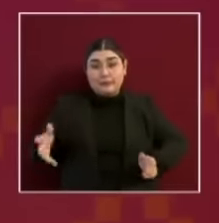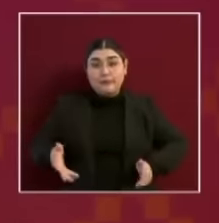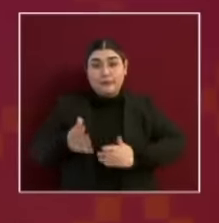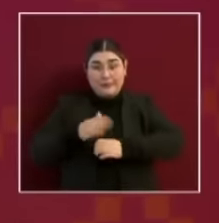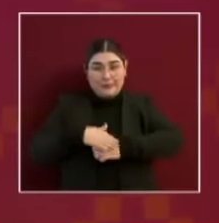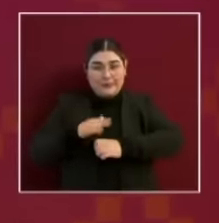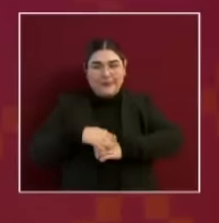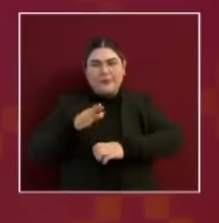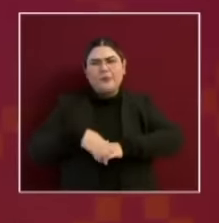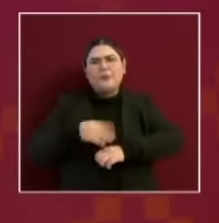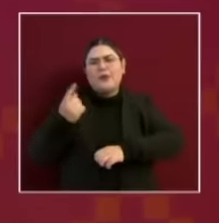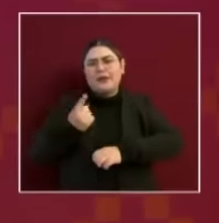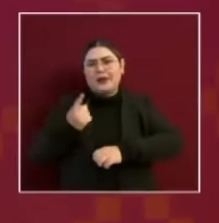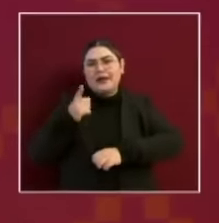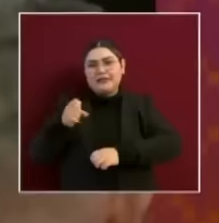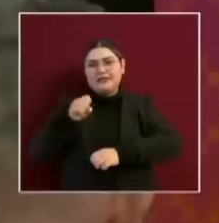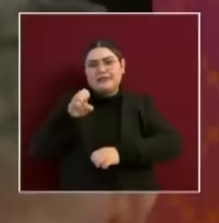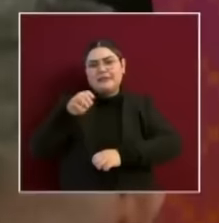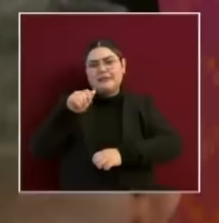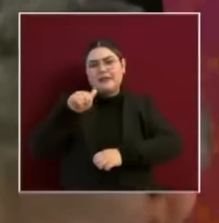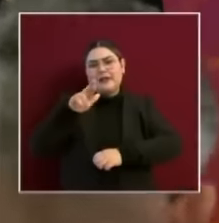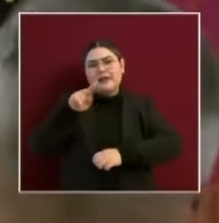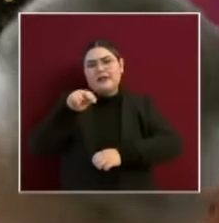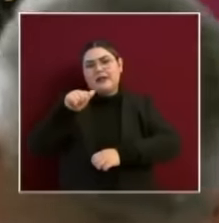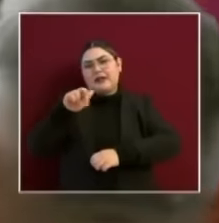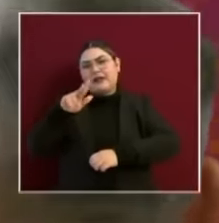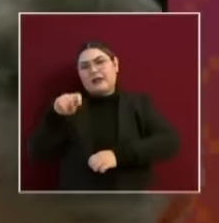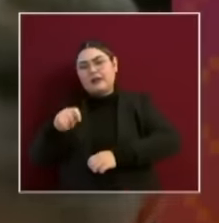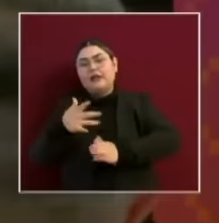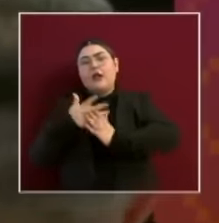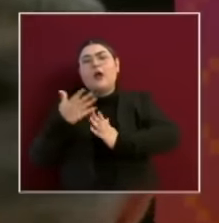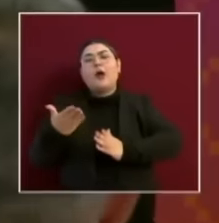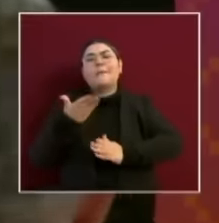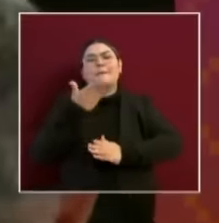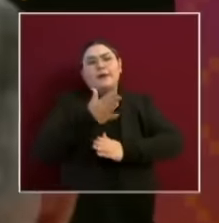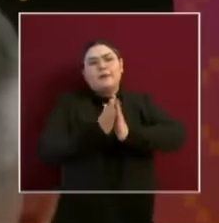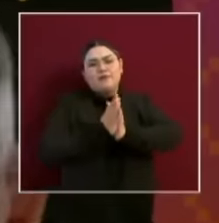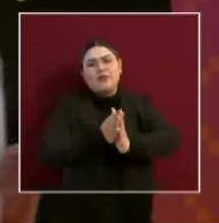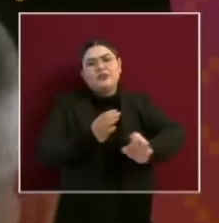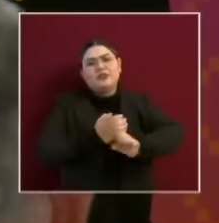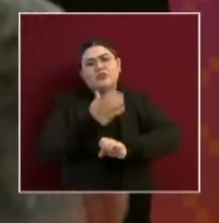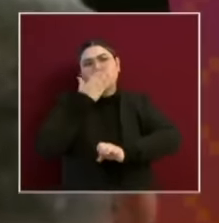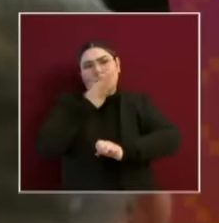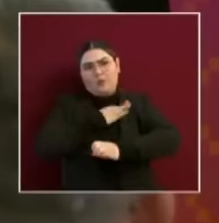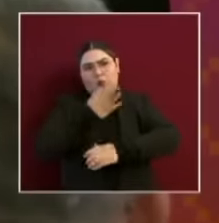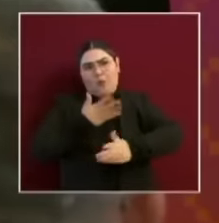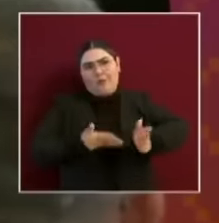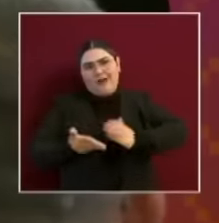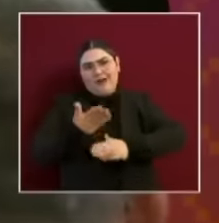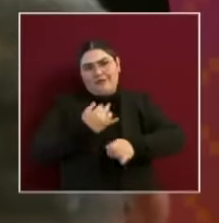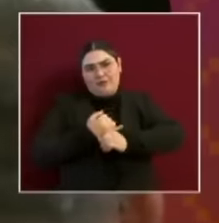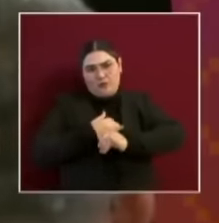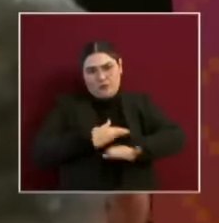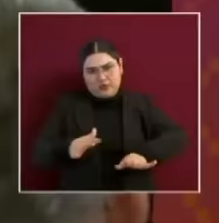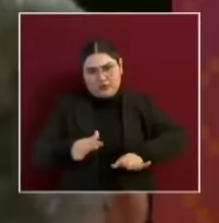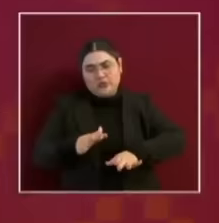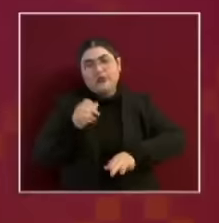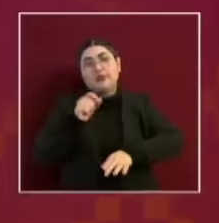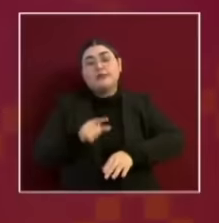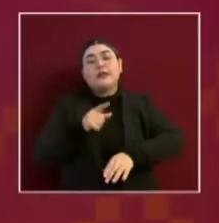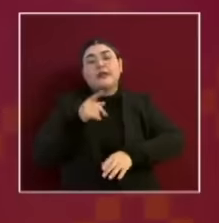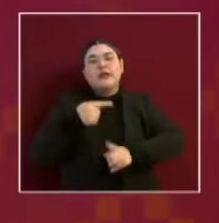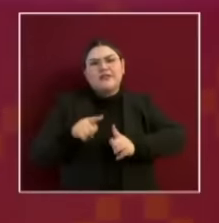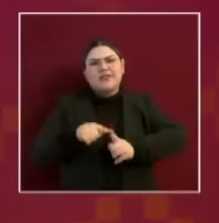la misma Semarnat está pidiendo a Sonora que por favor comparte esa información. La ruta crítica, los procesos que seguimos, todas